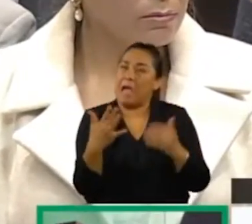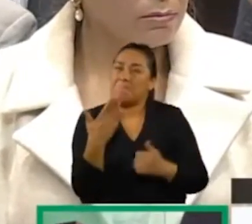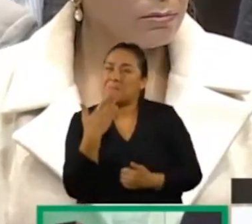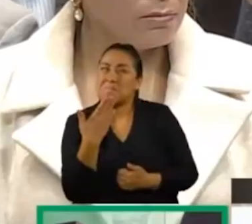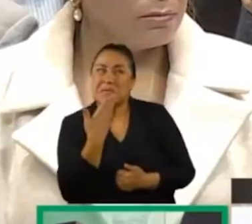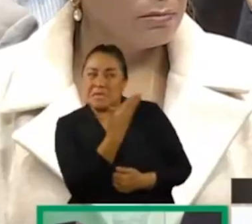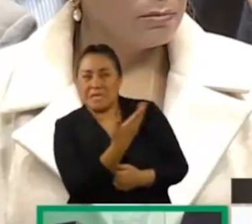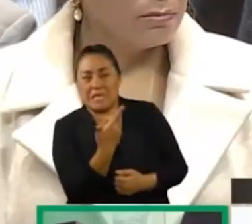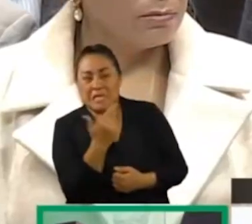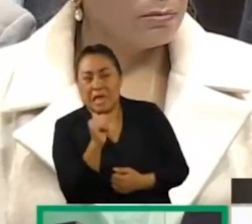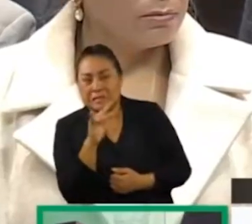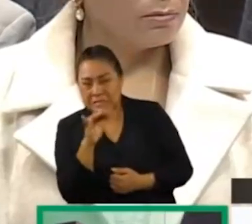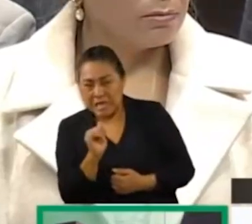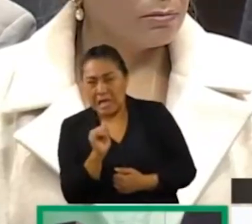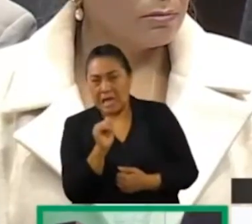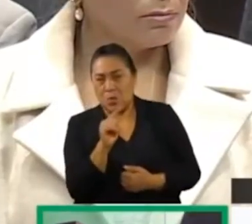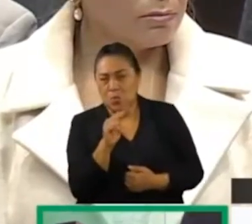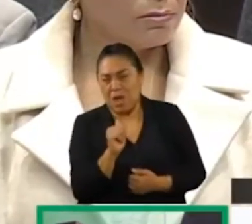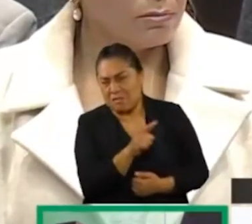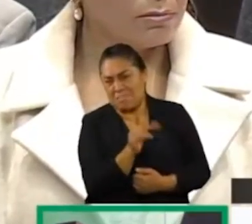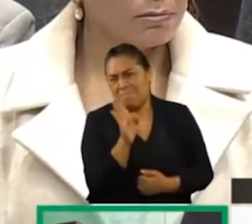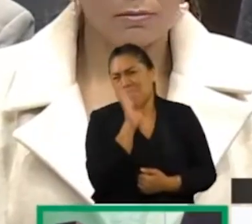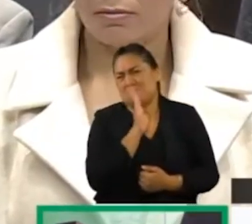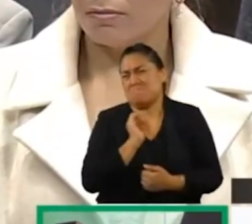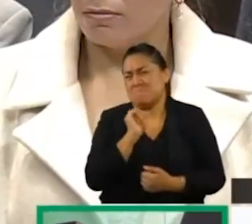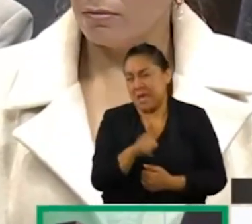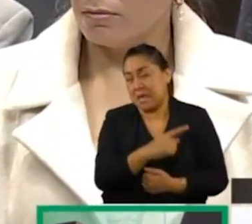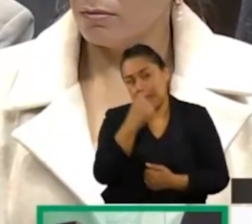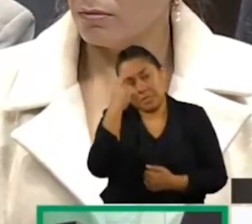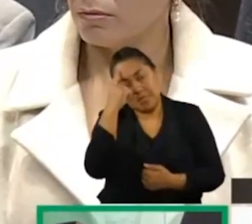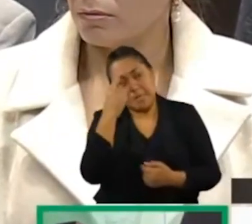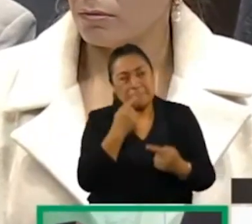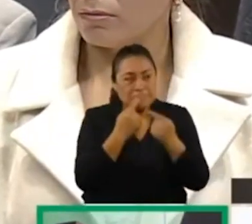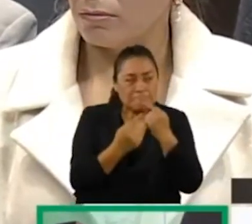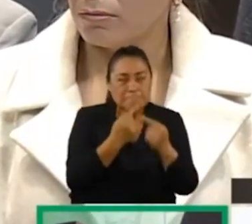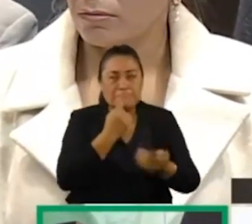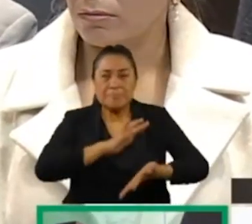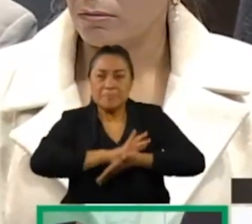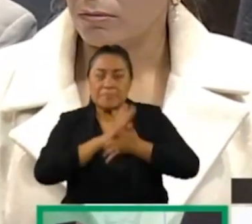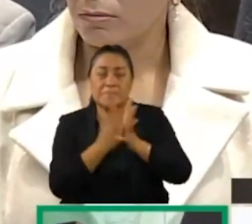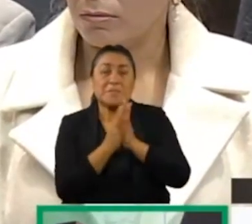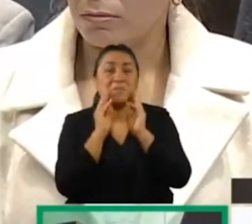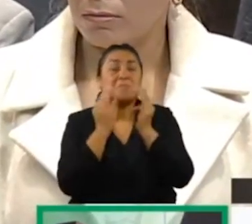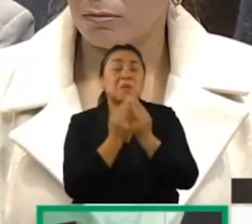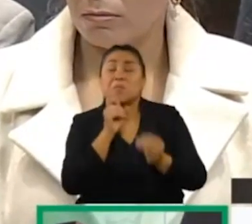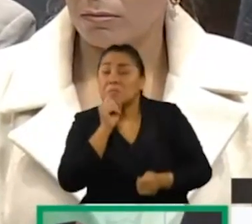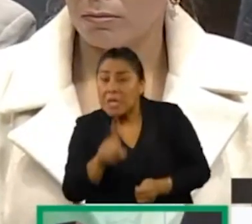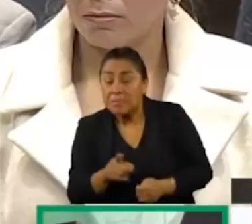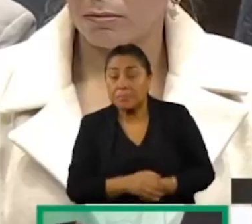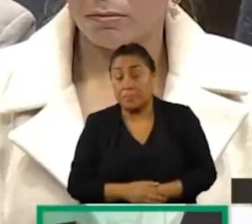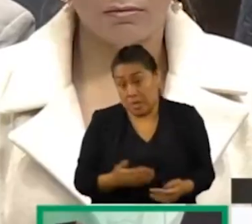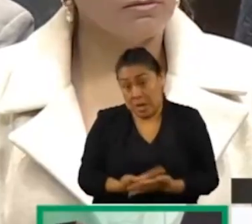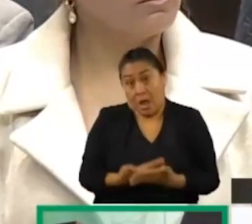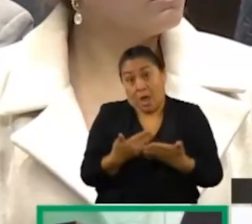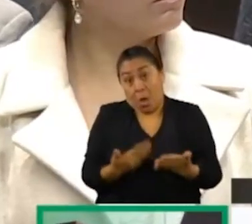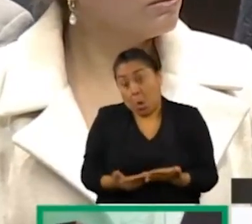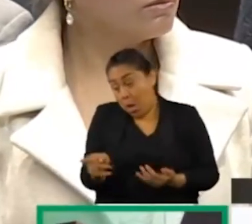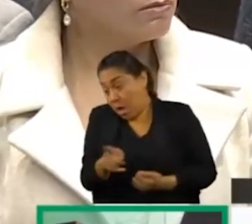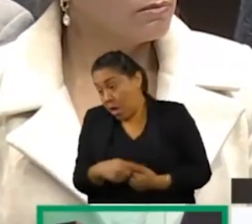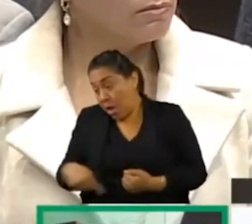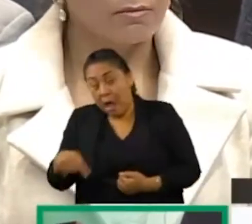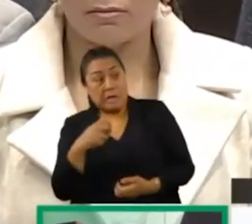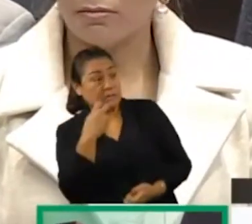Luna, su engendro, que negociaba con el narco. Y ahora critican a la Guardia